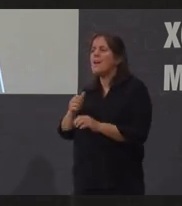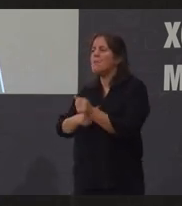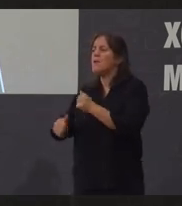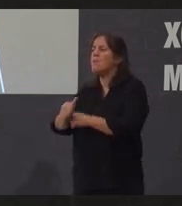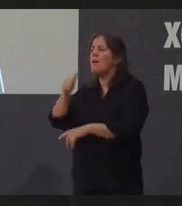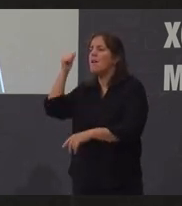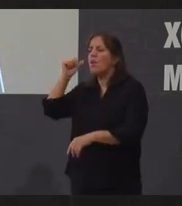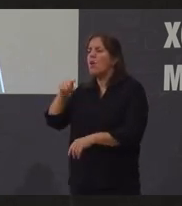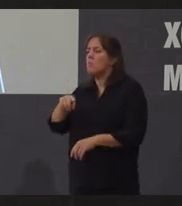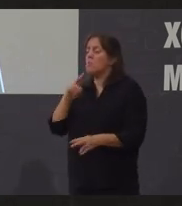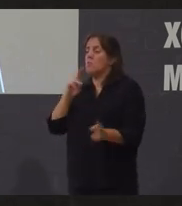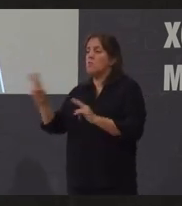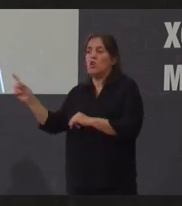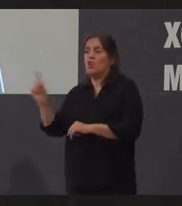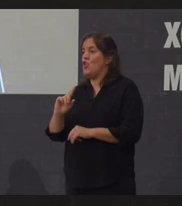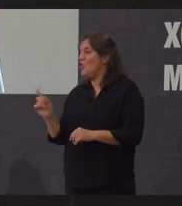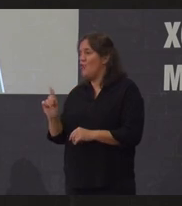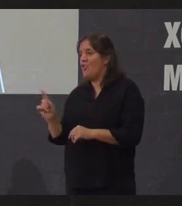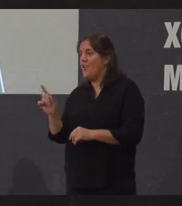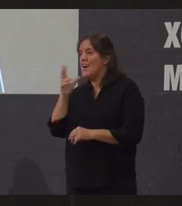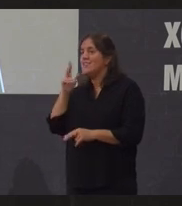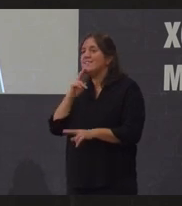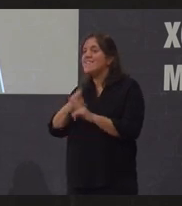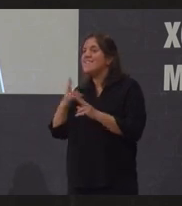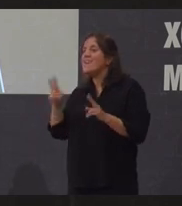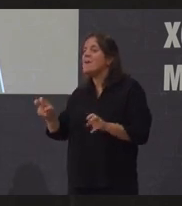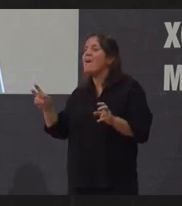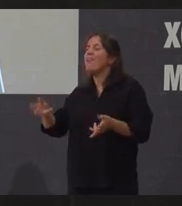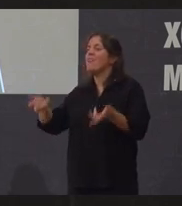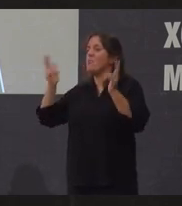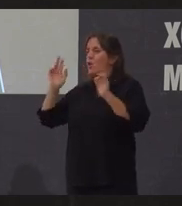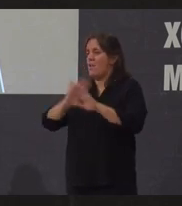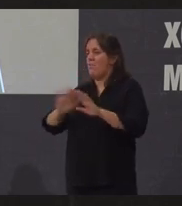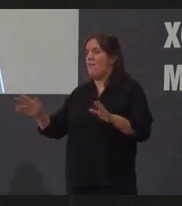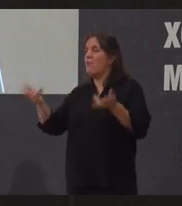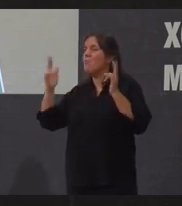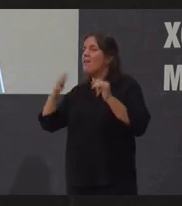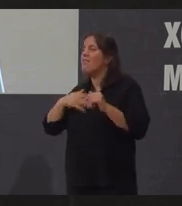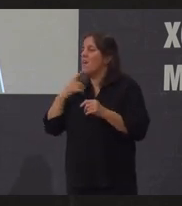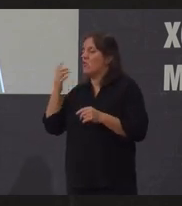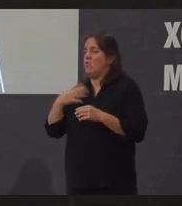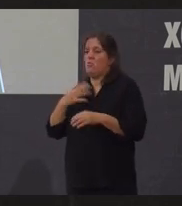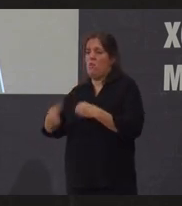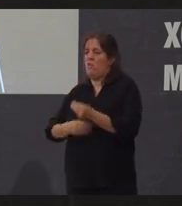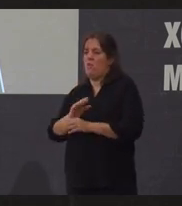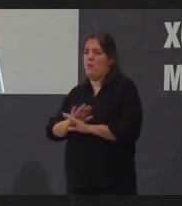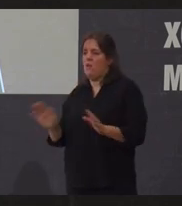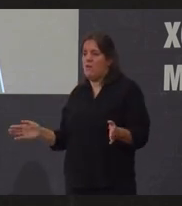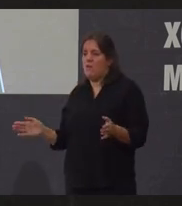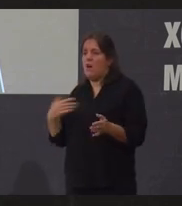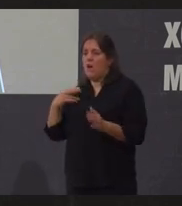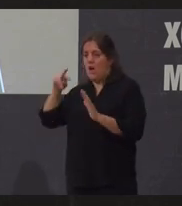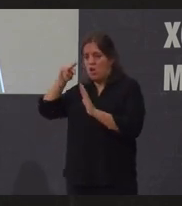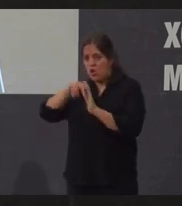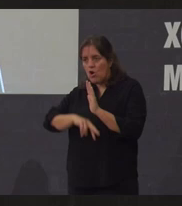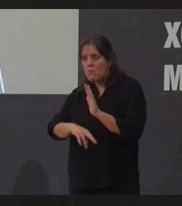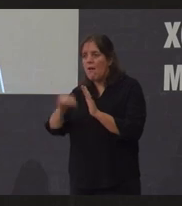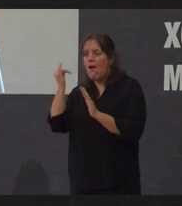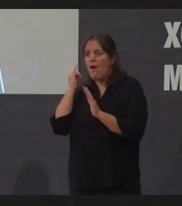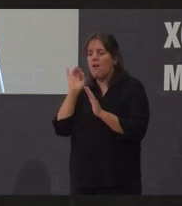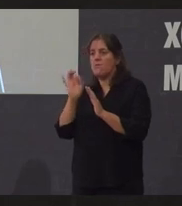varón. E dixen, pois, non, porque isto é unha democracia e non poden facelo, non? Así que hai unhas normas